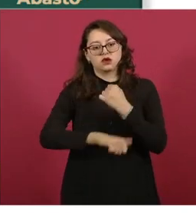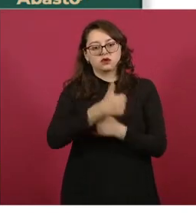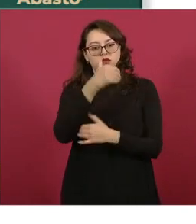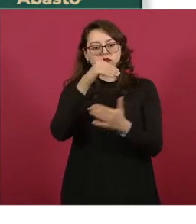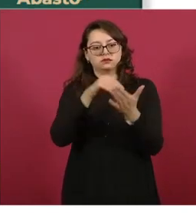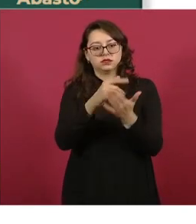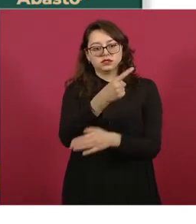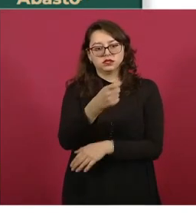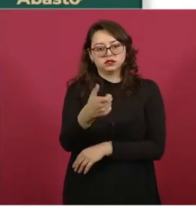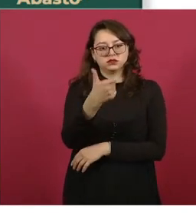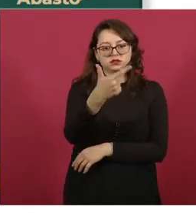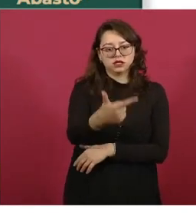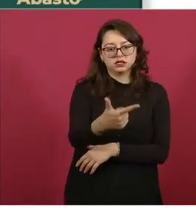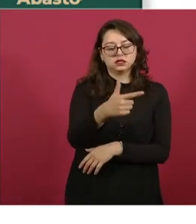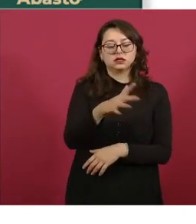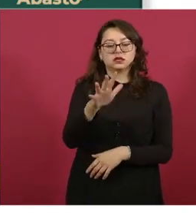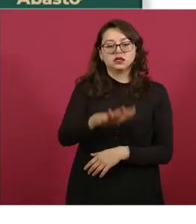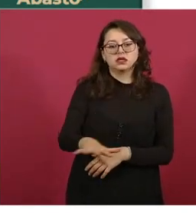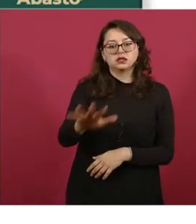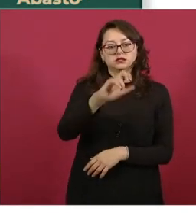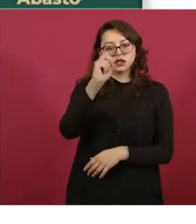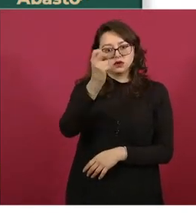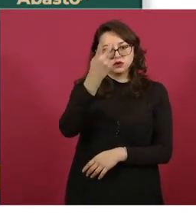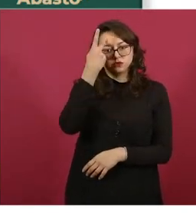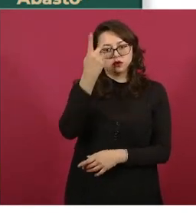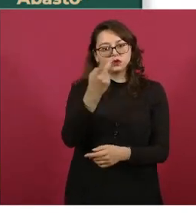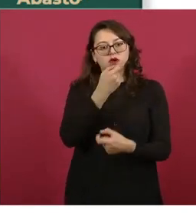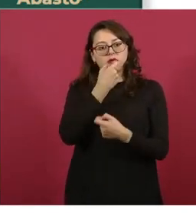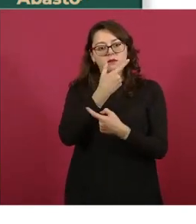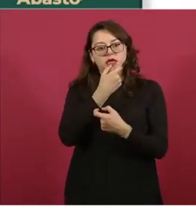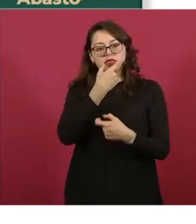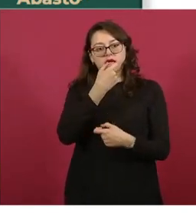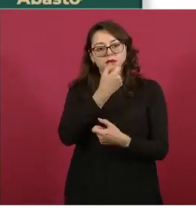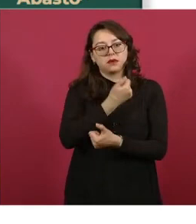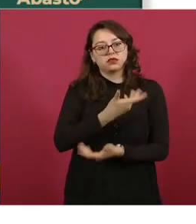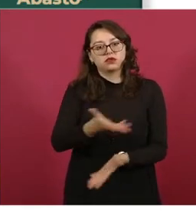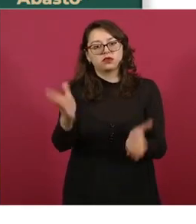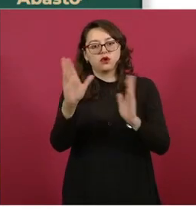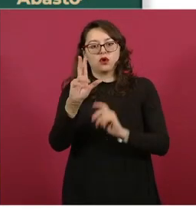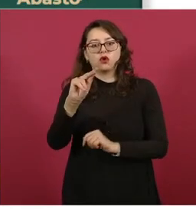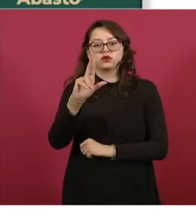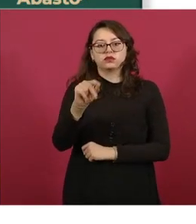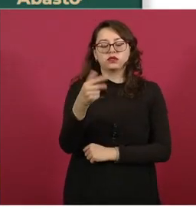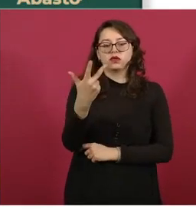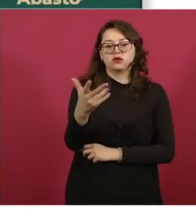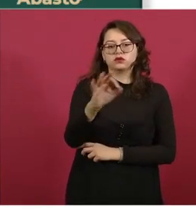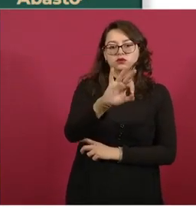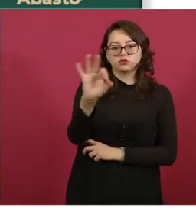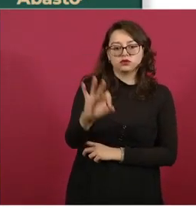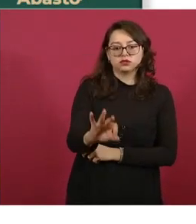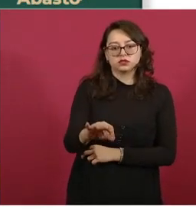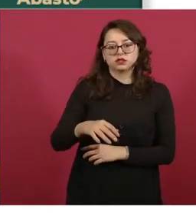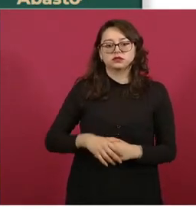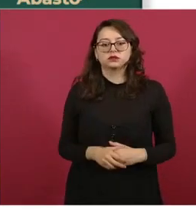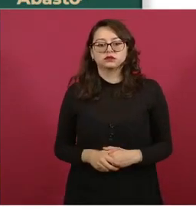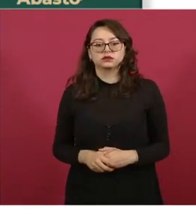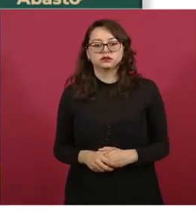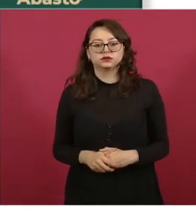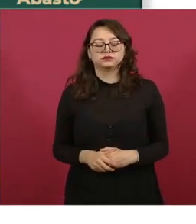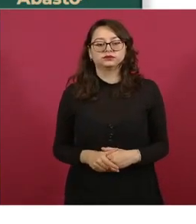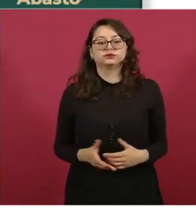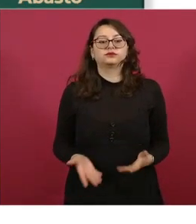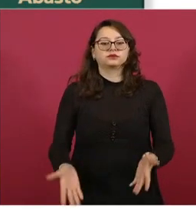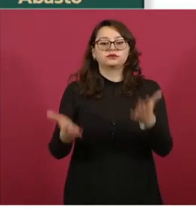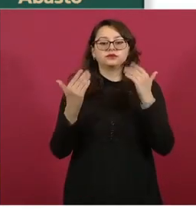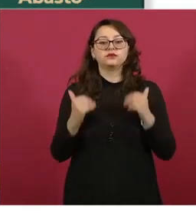piezas hacia los almacenes de San Luis Potosí está reportándose con un 88%. En el caso de Zacatecas, el